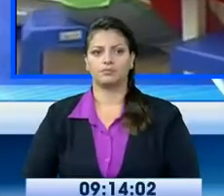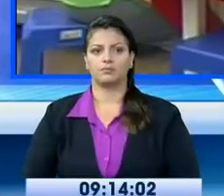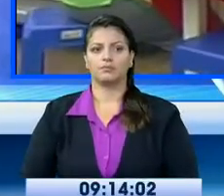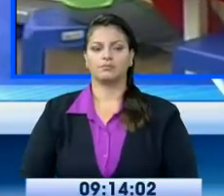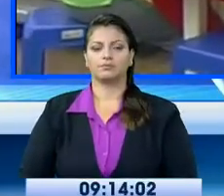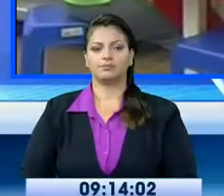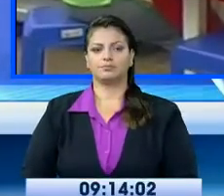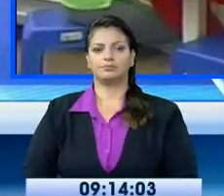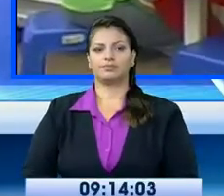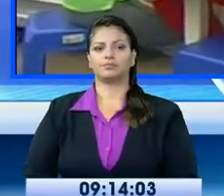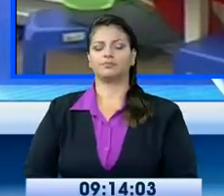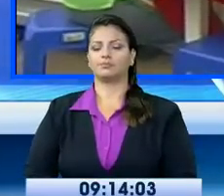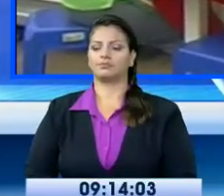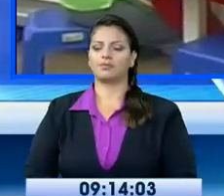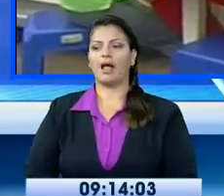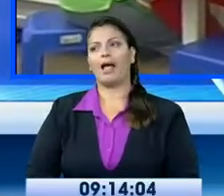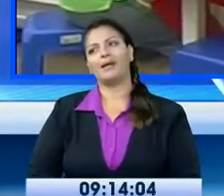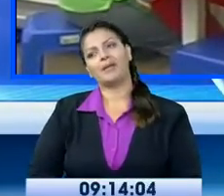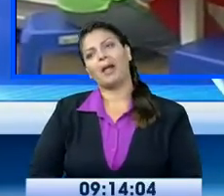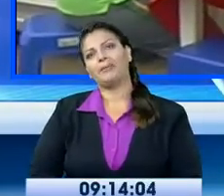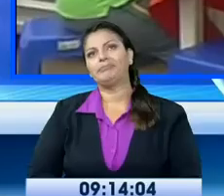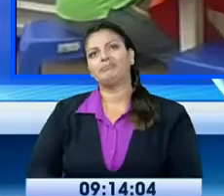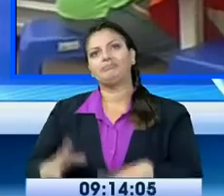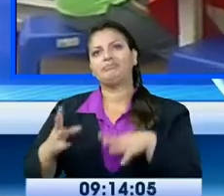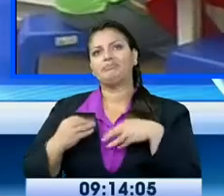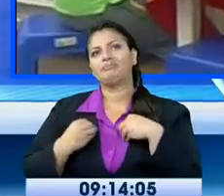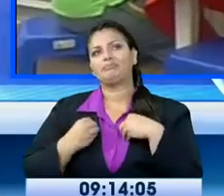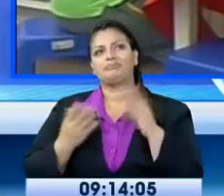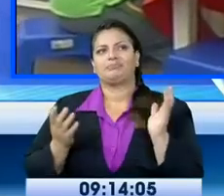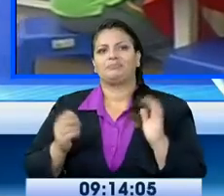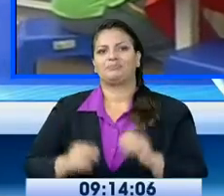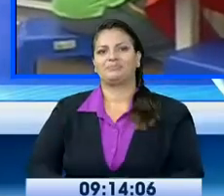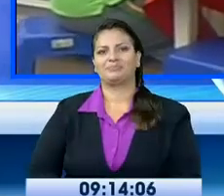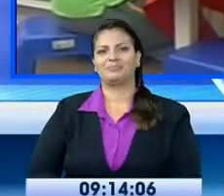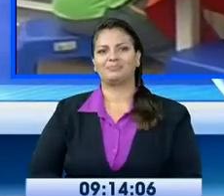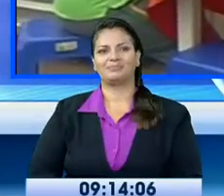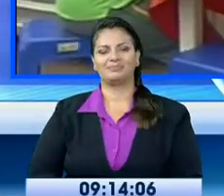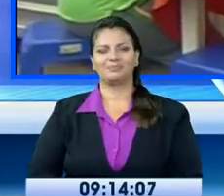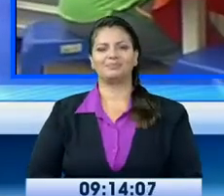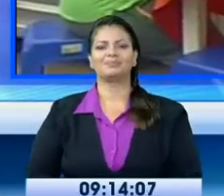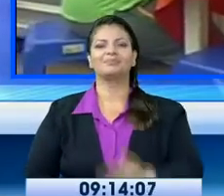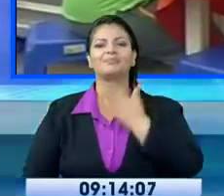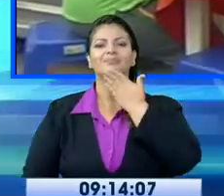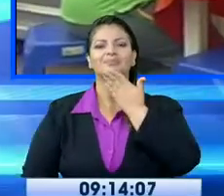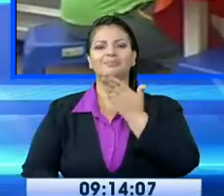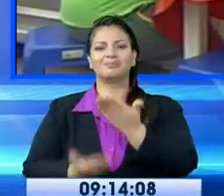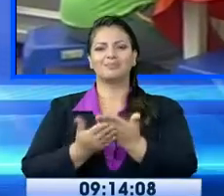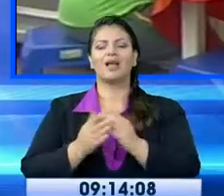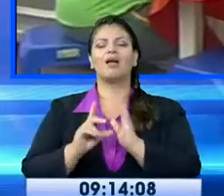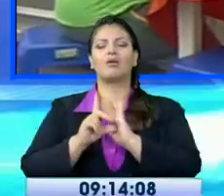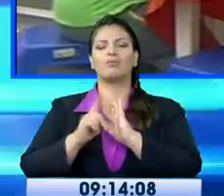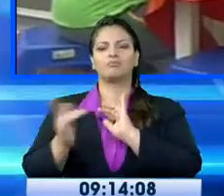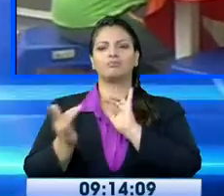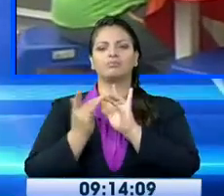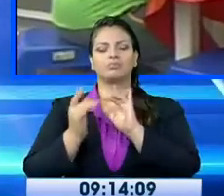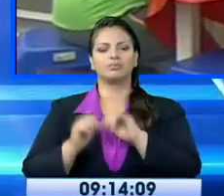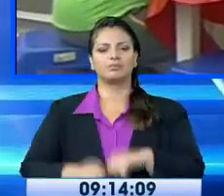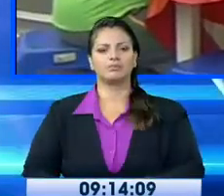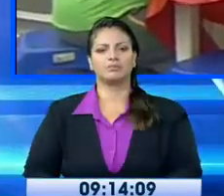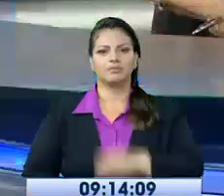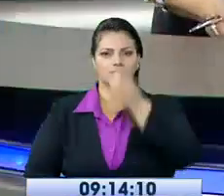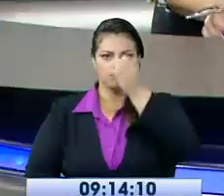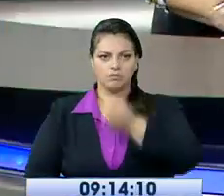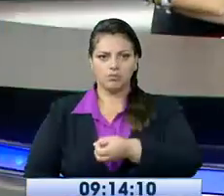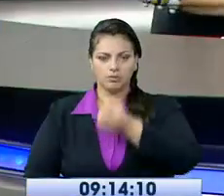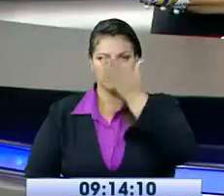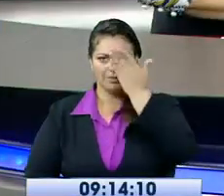la línea. Está bien, tienes razón. Enrique, gracias. Volveremos a comentar cuando estás contigo. Días. Gracias por la información. Buenos días. Bueno, ahí tienen